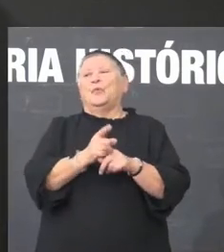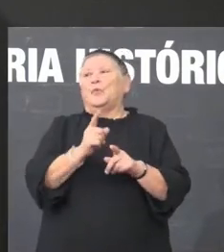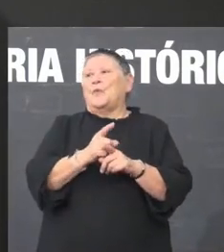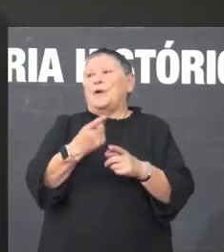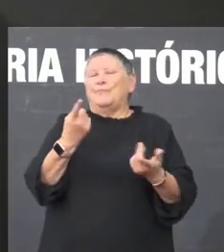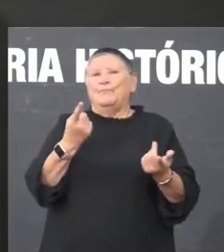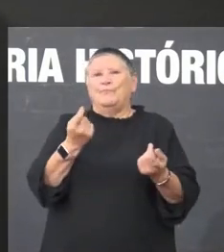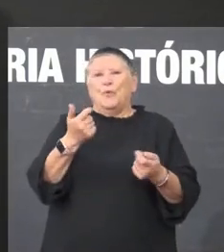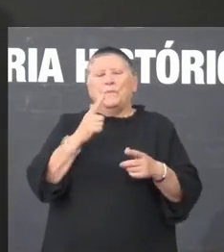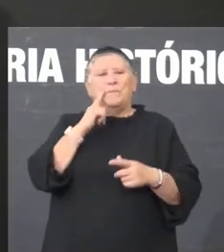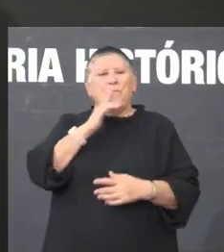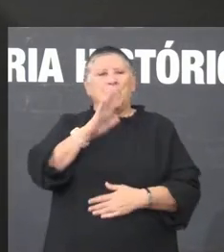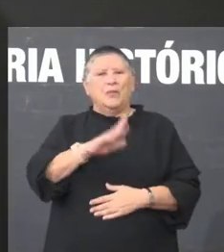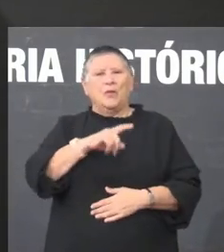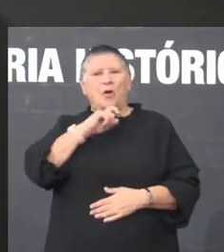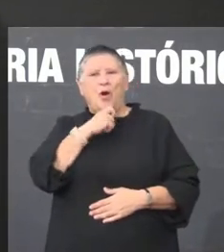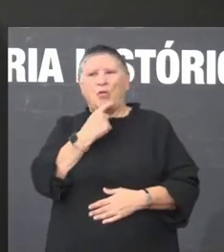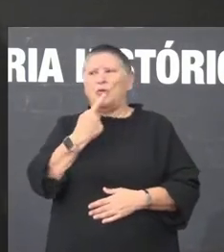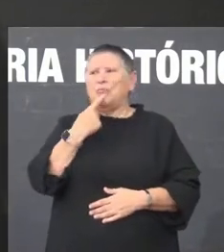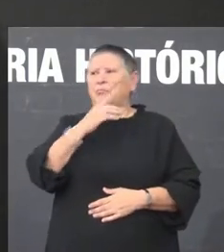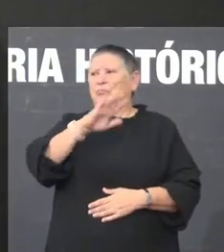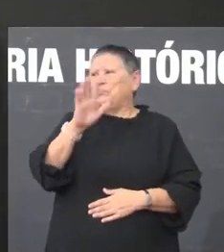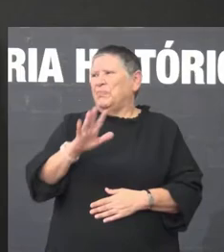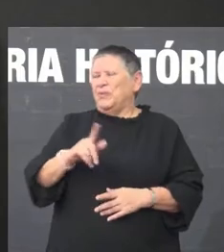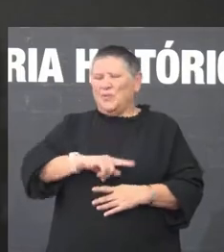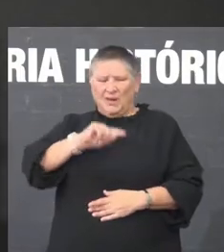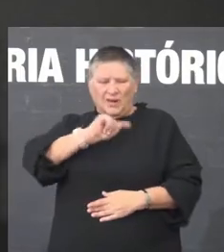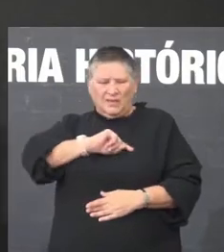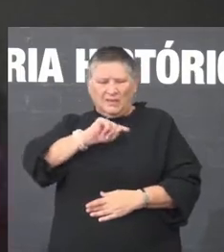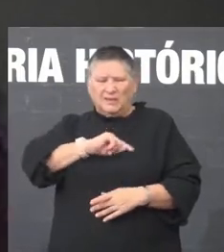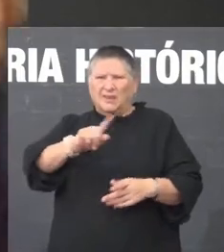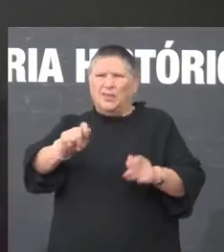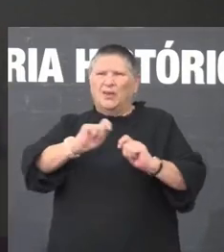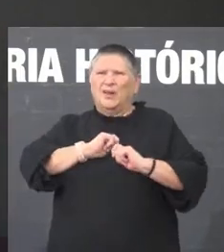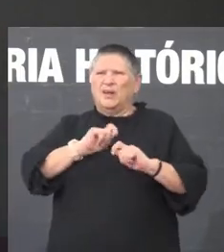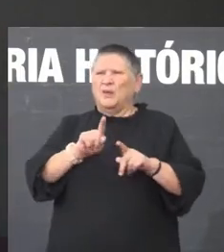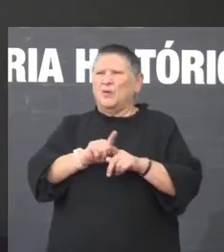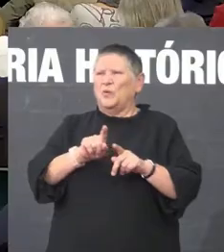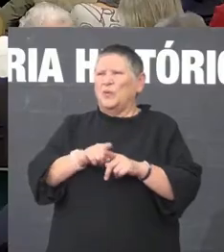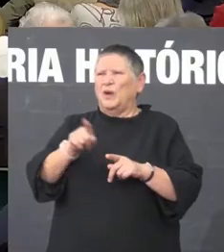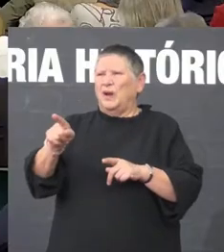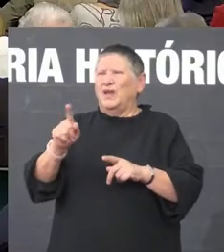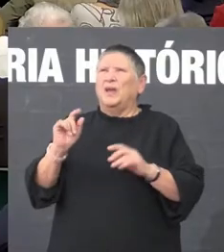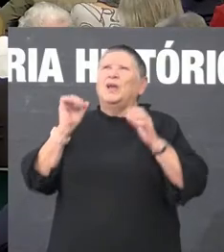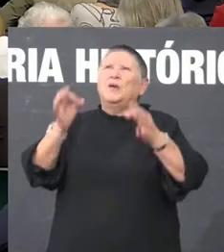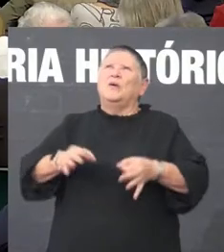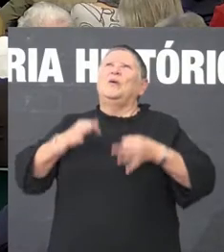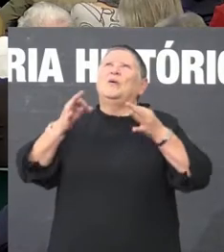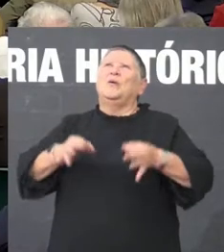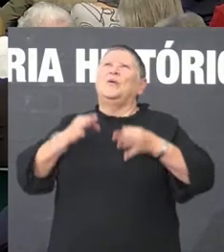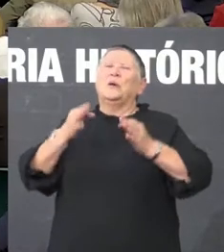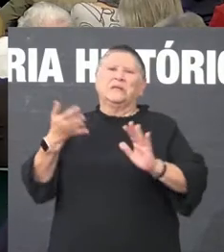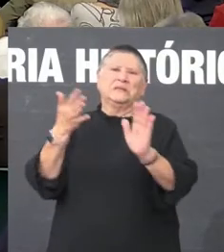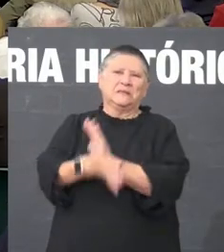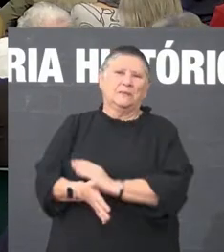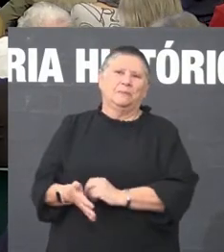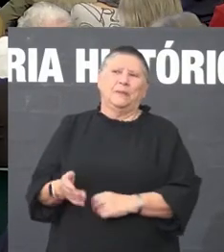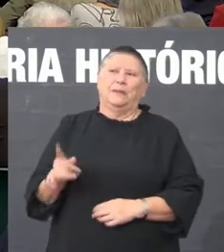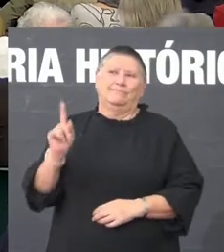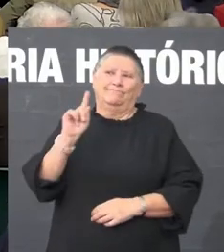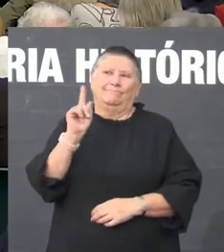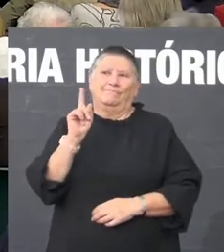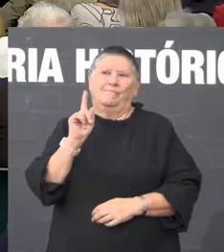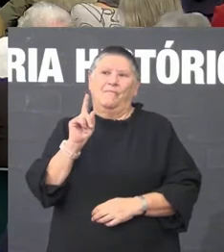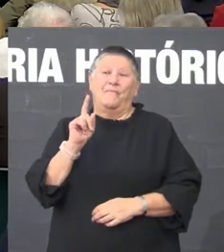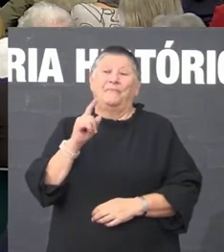todo y que nos da la sensación, o bueno, transmiten como si esto hubiera sido así siempre, ¿no? Y luego, bien,